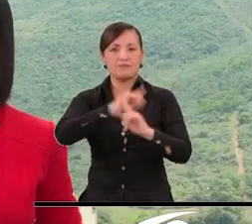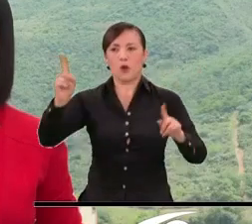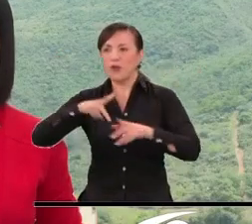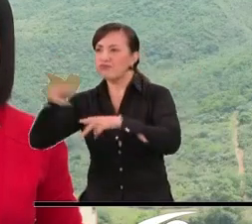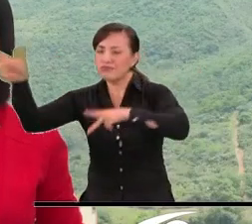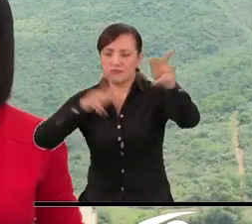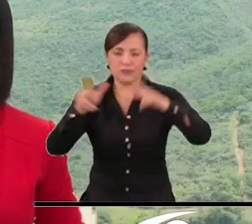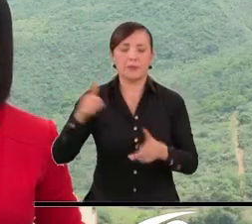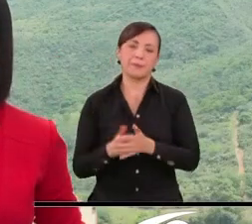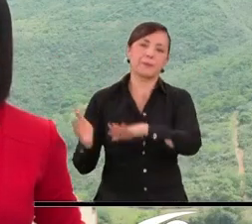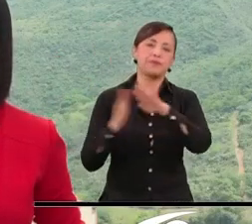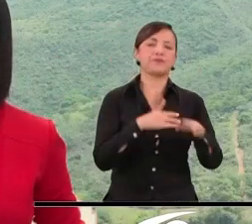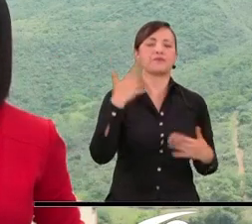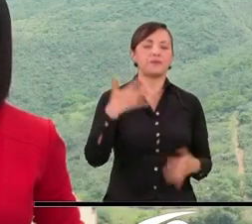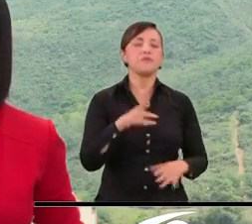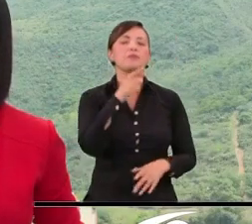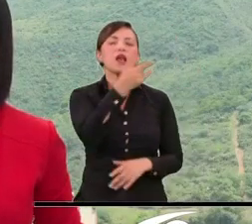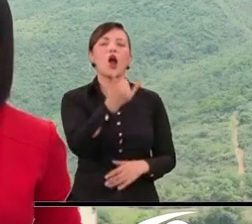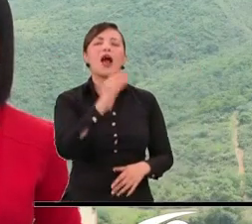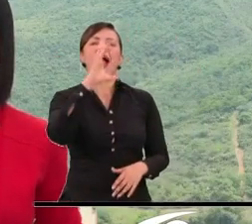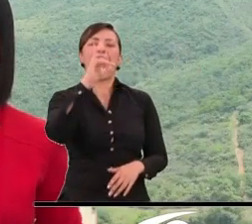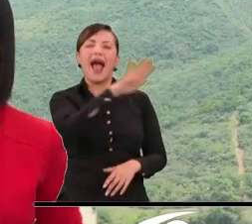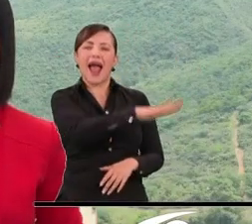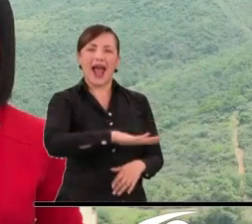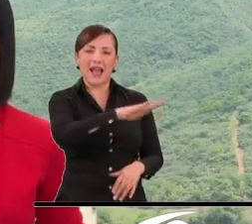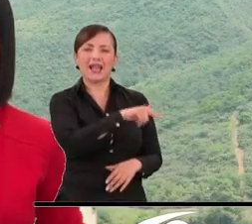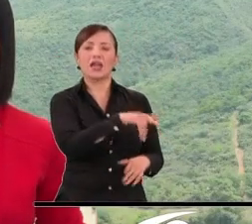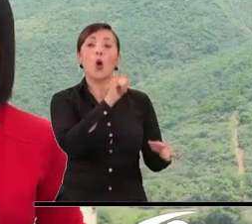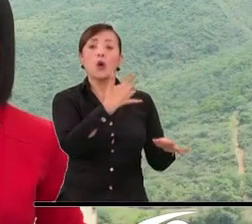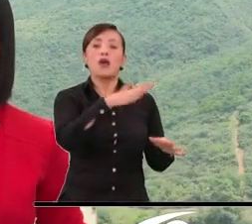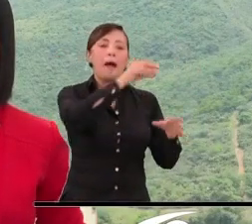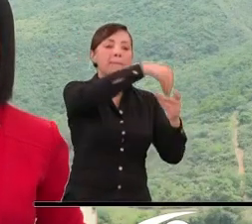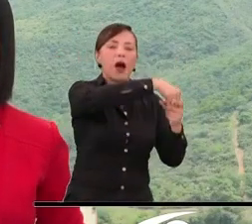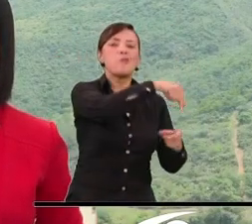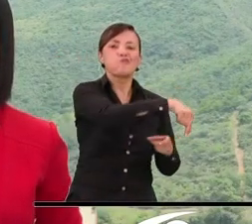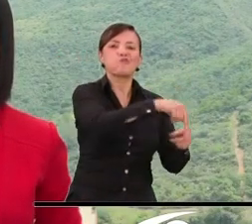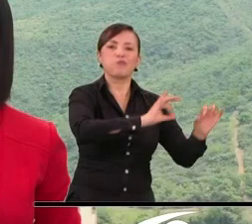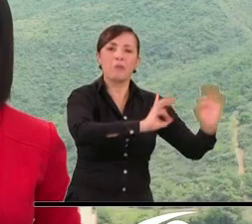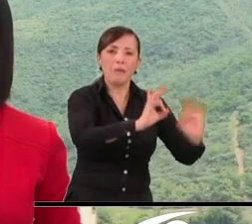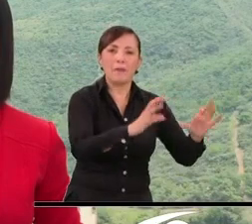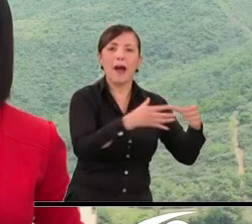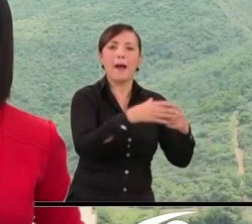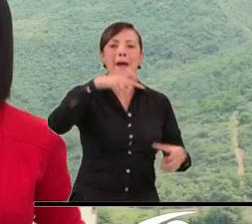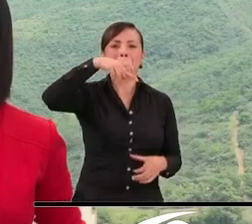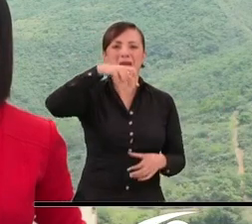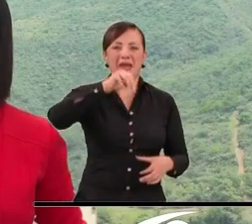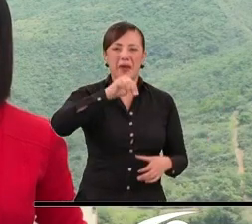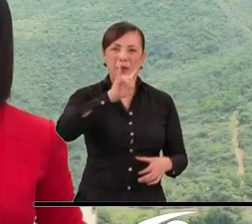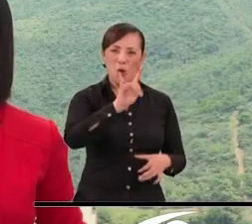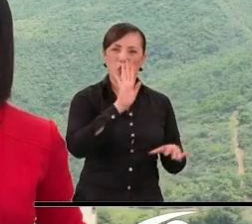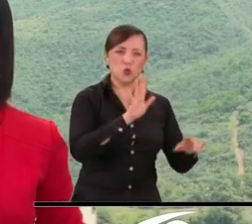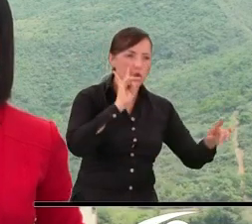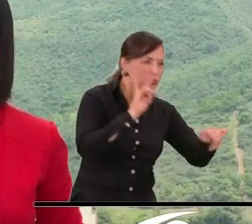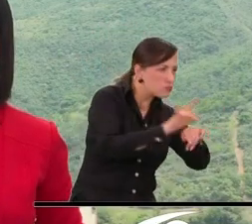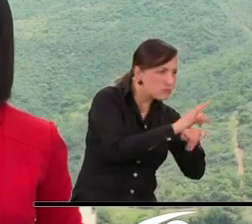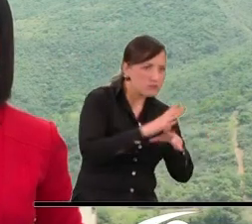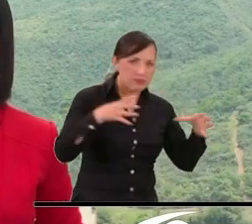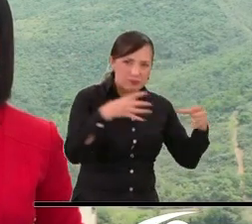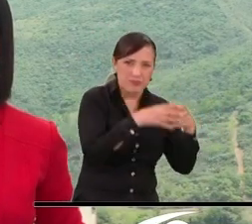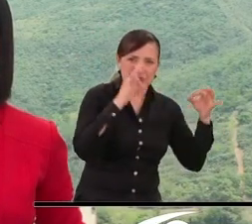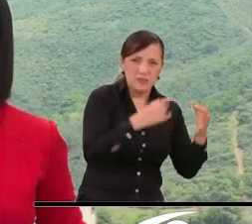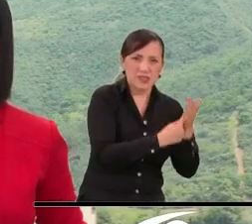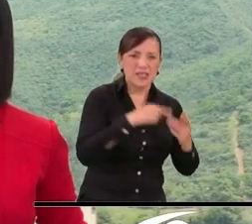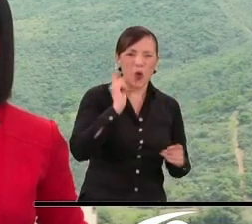Nos vamos para Cali, donde ya fue instalado un puesto de mando unificado desde donde se van a coordinar las acciones de cara a este 20 de